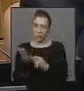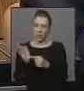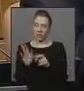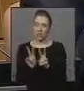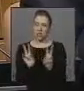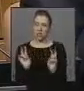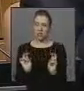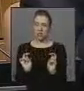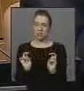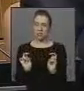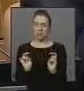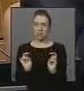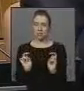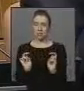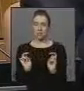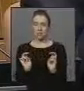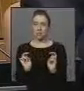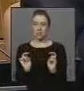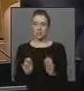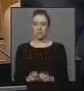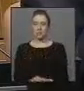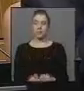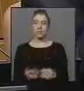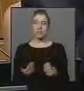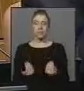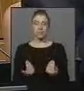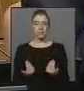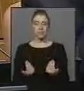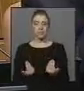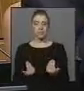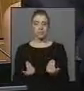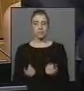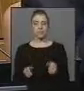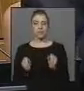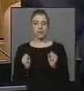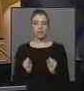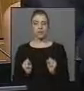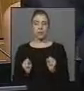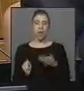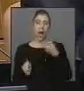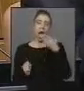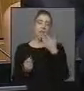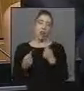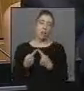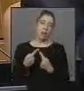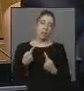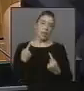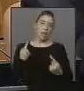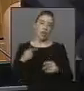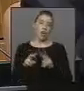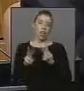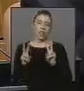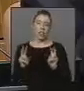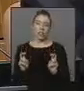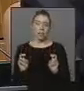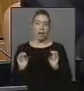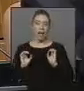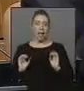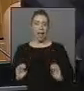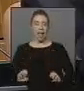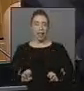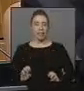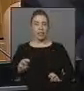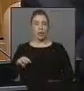señor presidente, sin tener la necesidad de poder explayarnos en temas que son más bien éticos